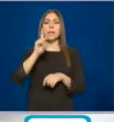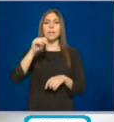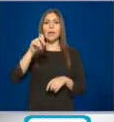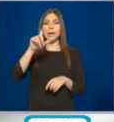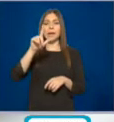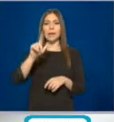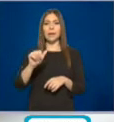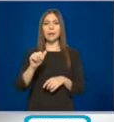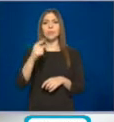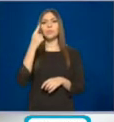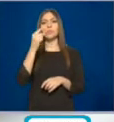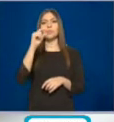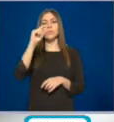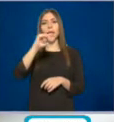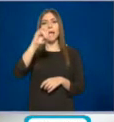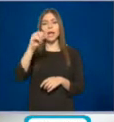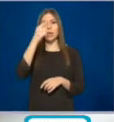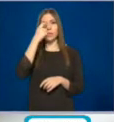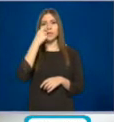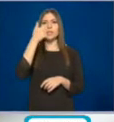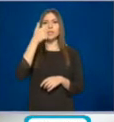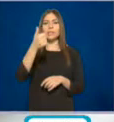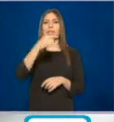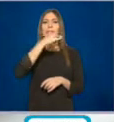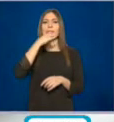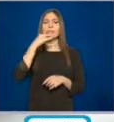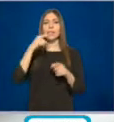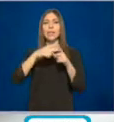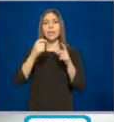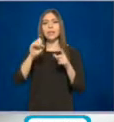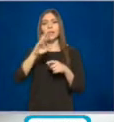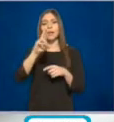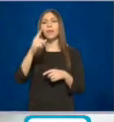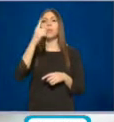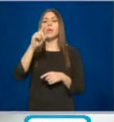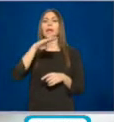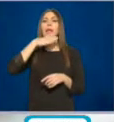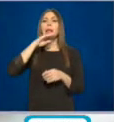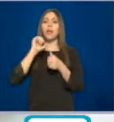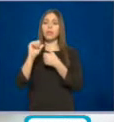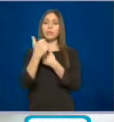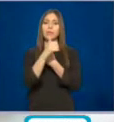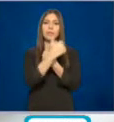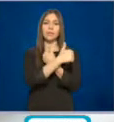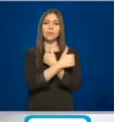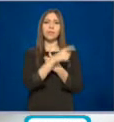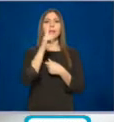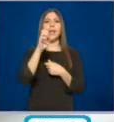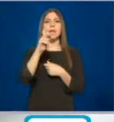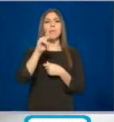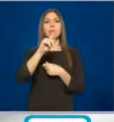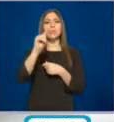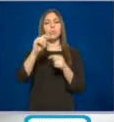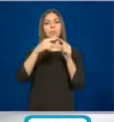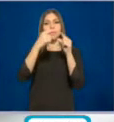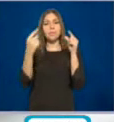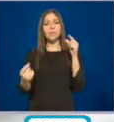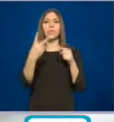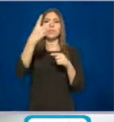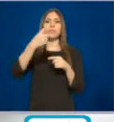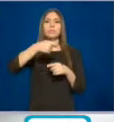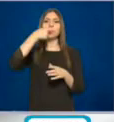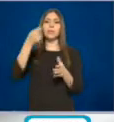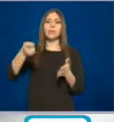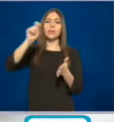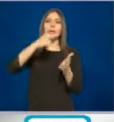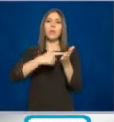panela, también un diente de ajo, 6 piezas de chile serrano, una lata de elote en grano, una rama de epazote 2 cucharadas de aceite de